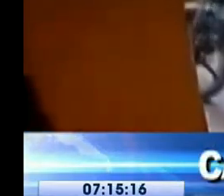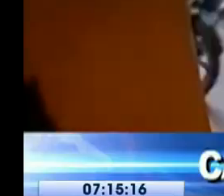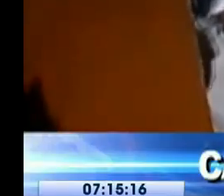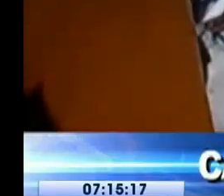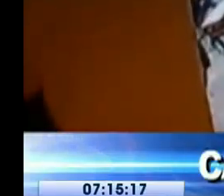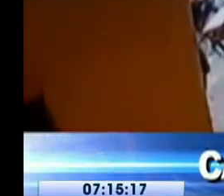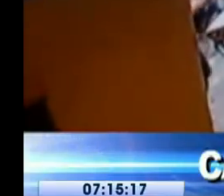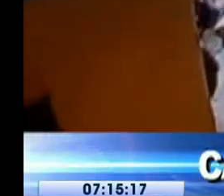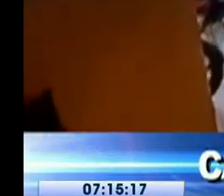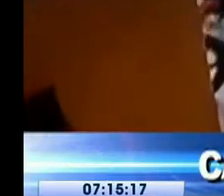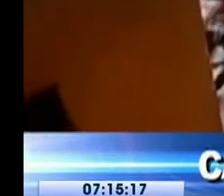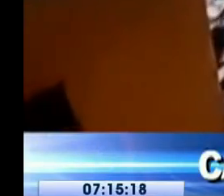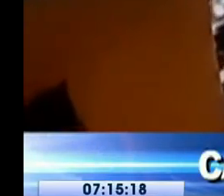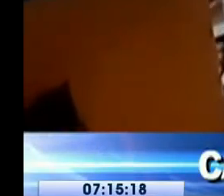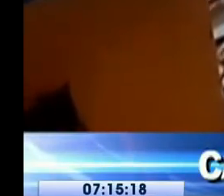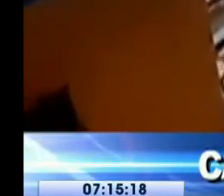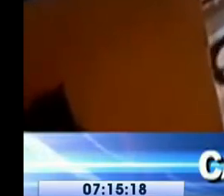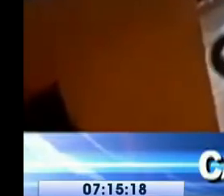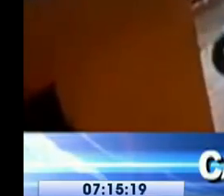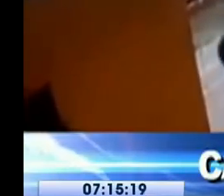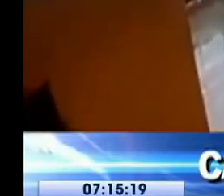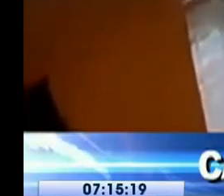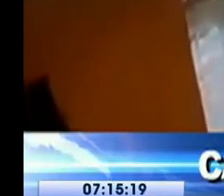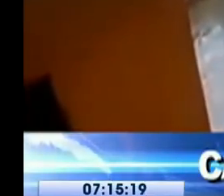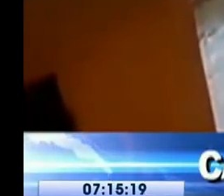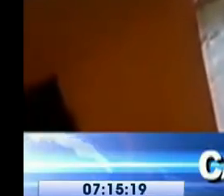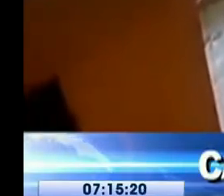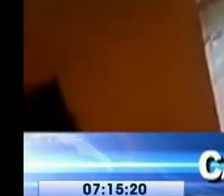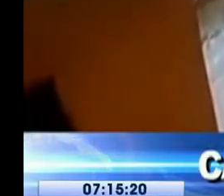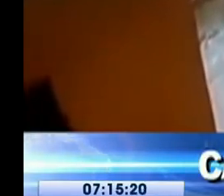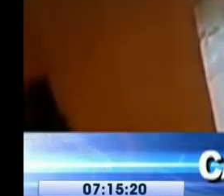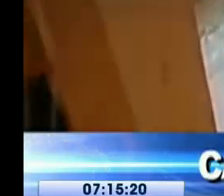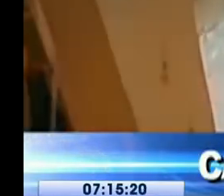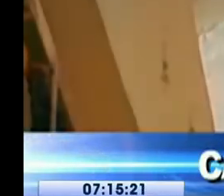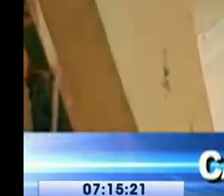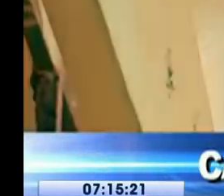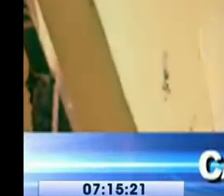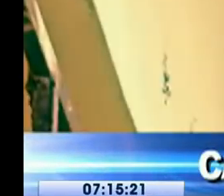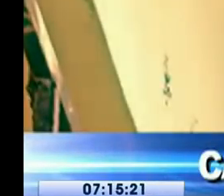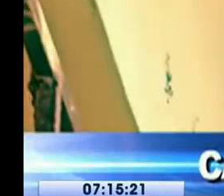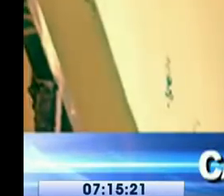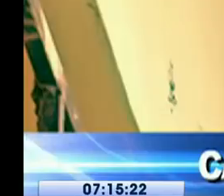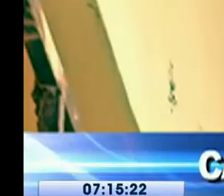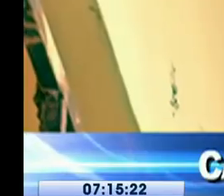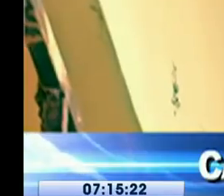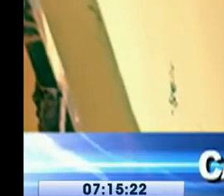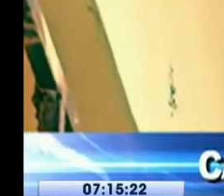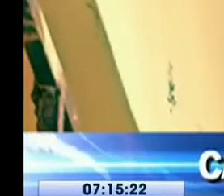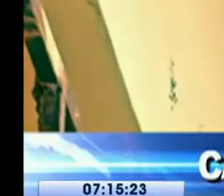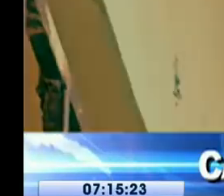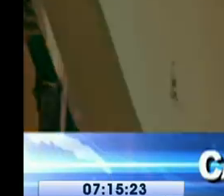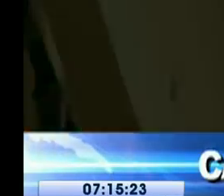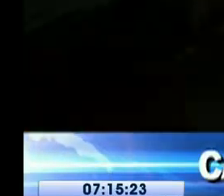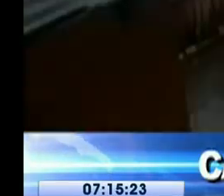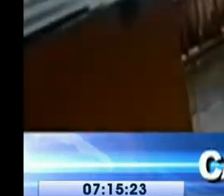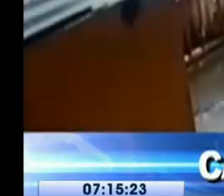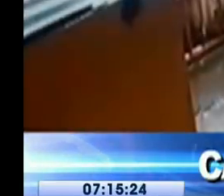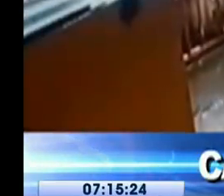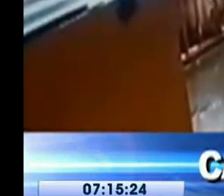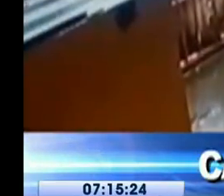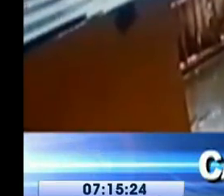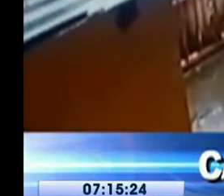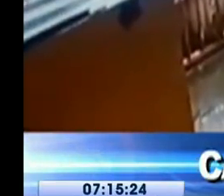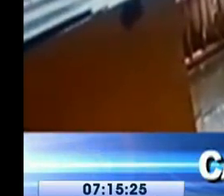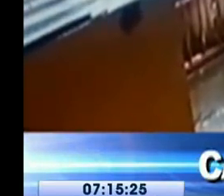Varios sujetos que se movilizaban en una motocicleta perpetraron un asalto en el sector de Virgen de Fátima, provincia del